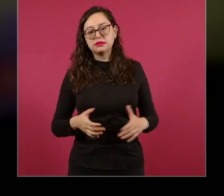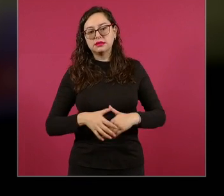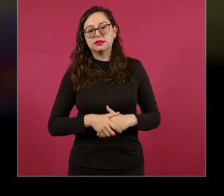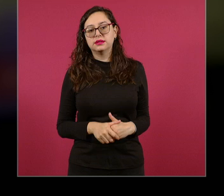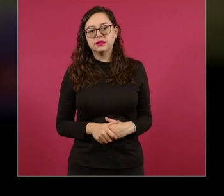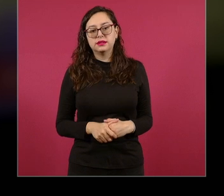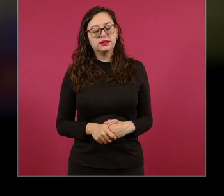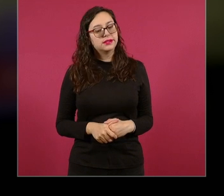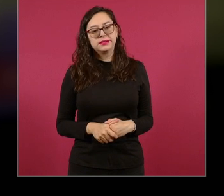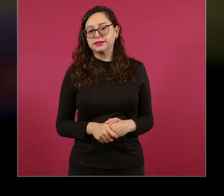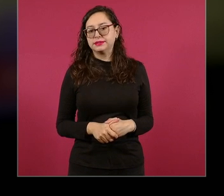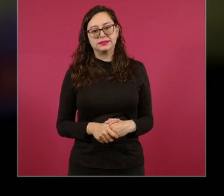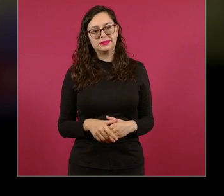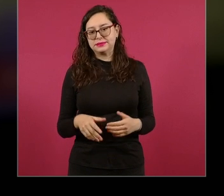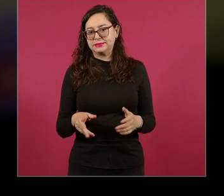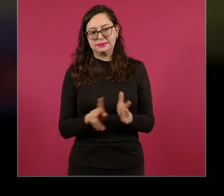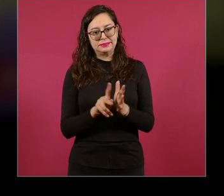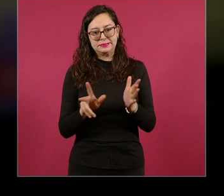Desgraciado.